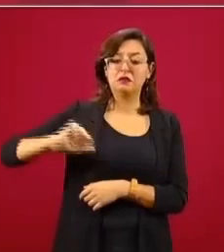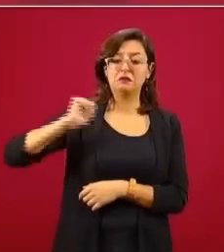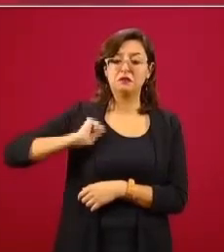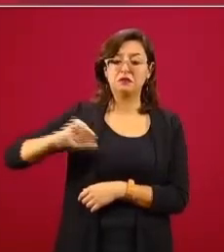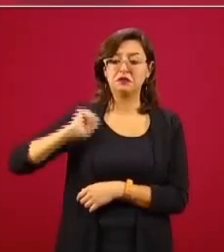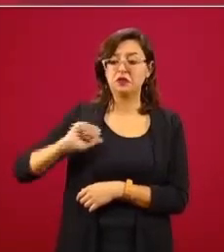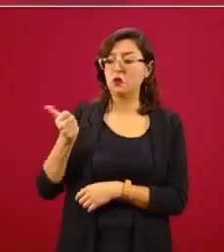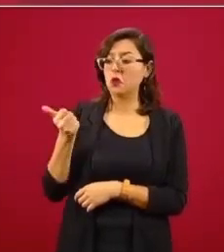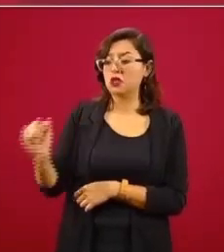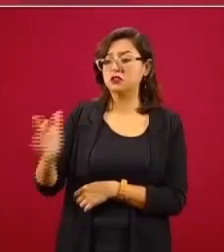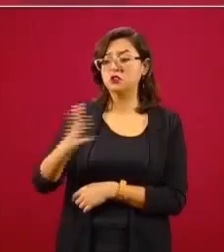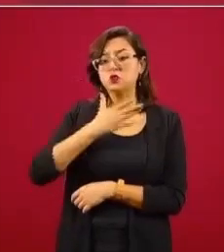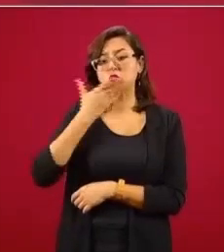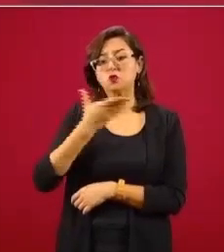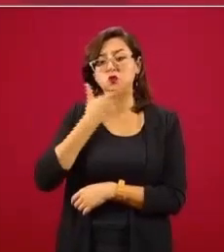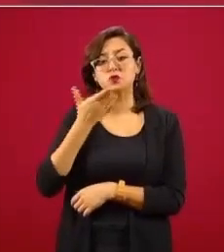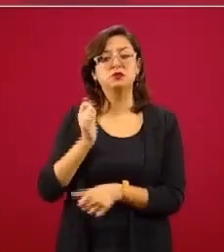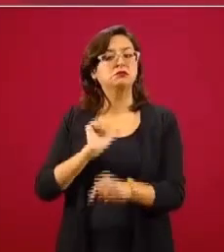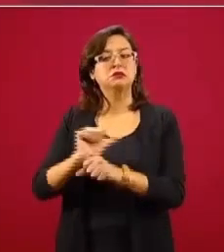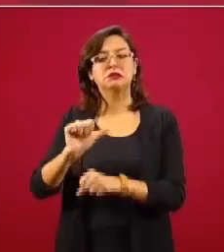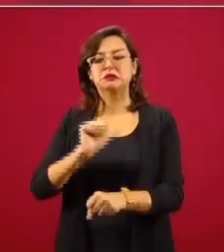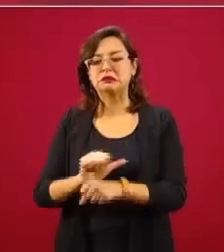la economía argentina